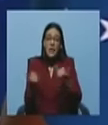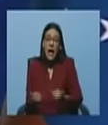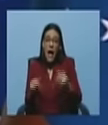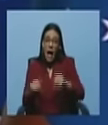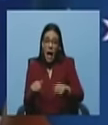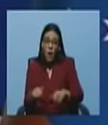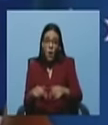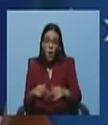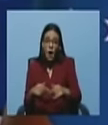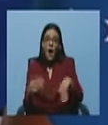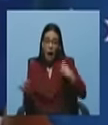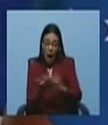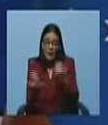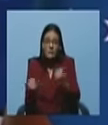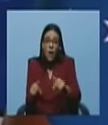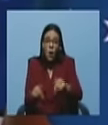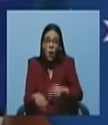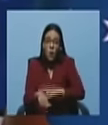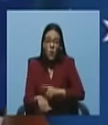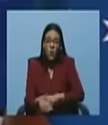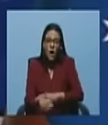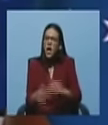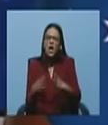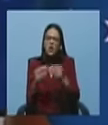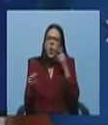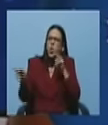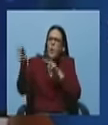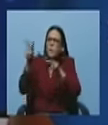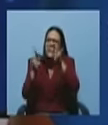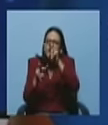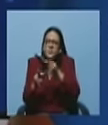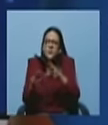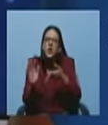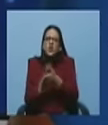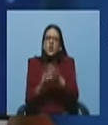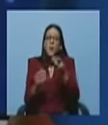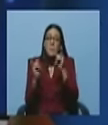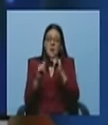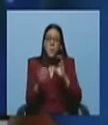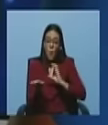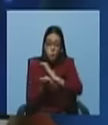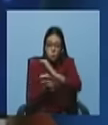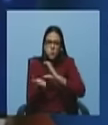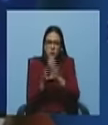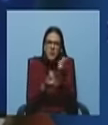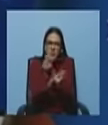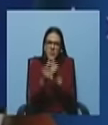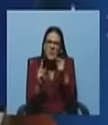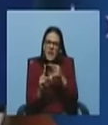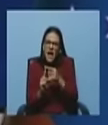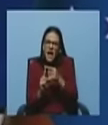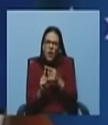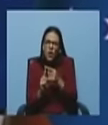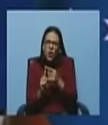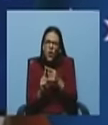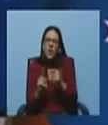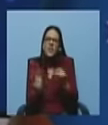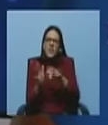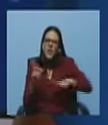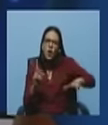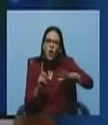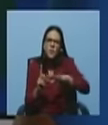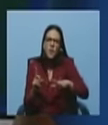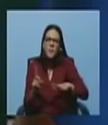hasta ahora, todo viene los recursos vienen direccionados desde